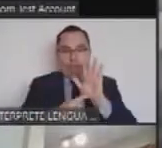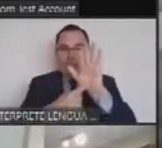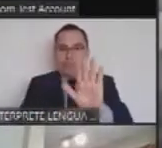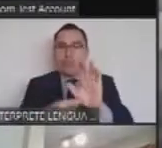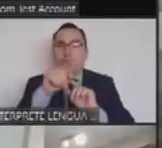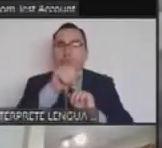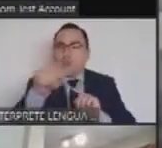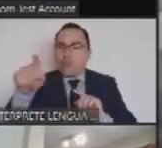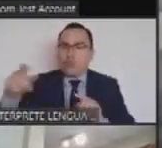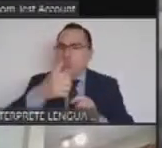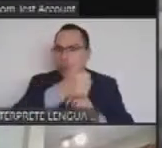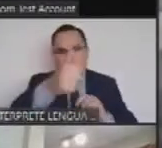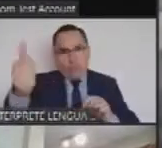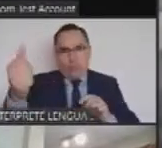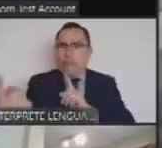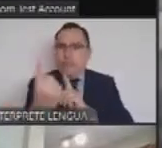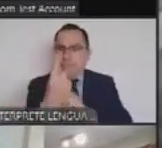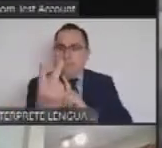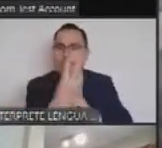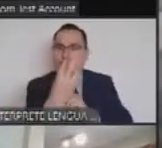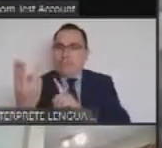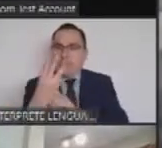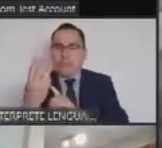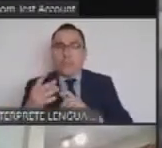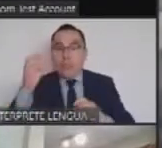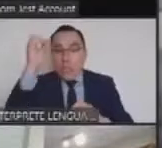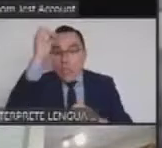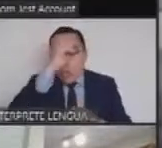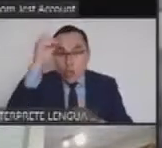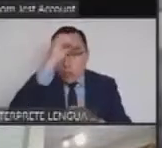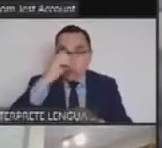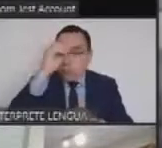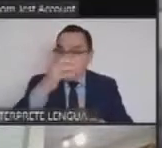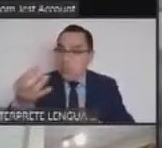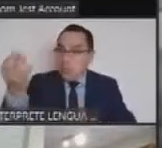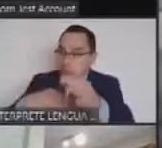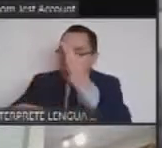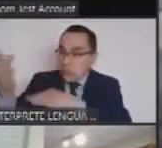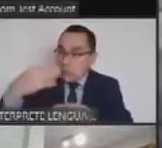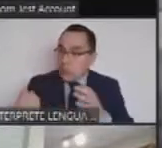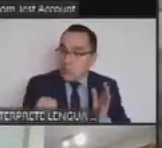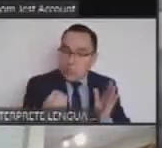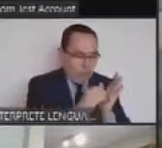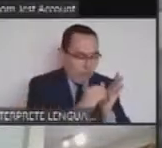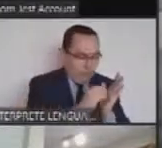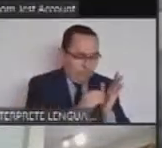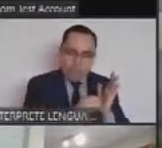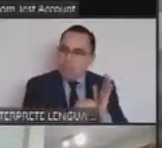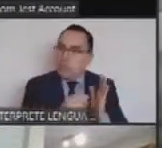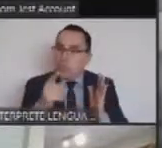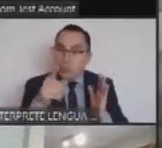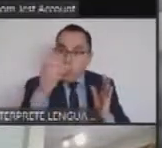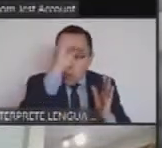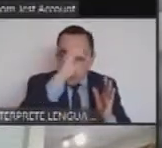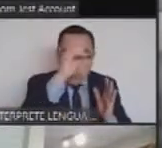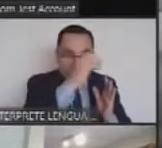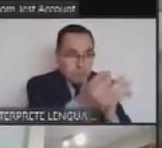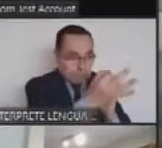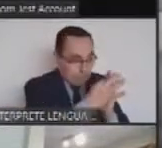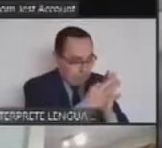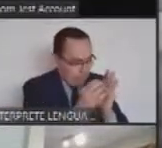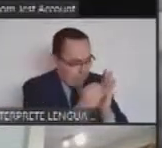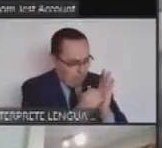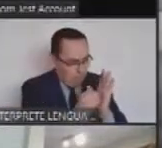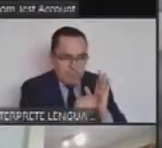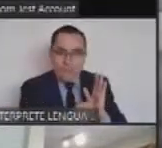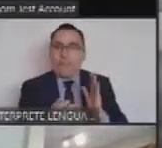e integren las opiniones de los ciudadanos para entregar un mejor servicio de justicia. Ello